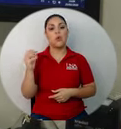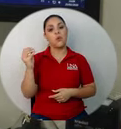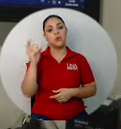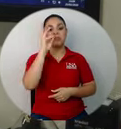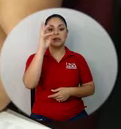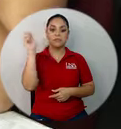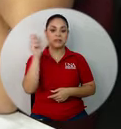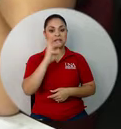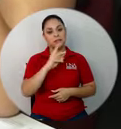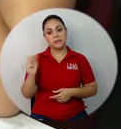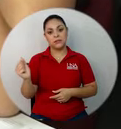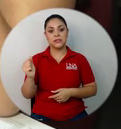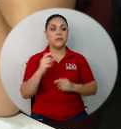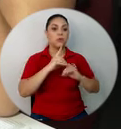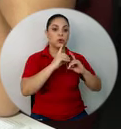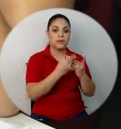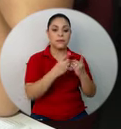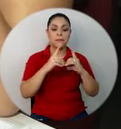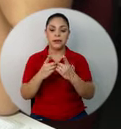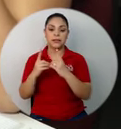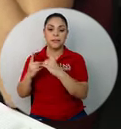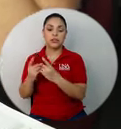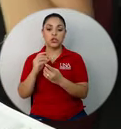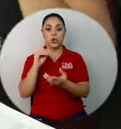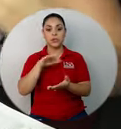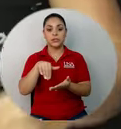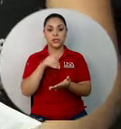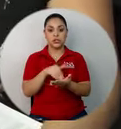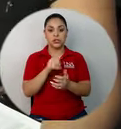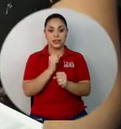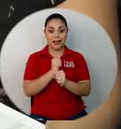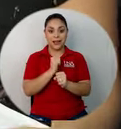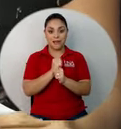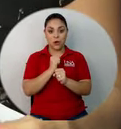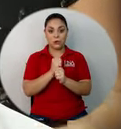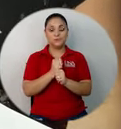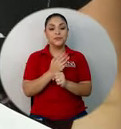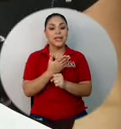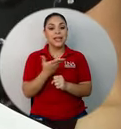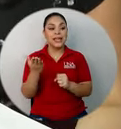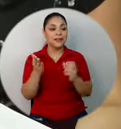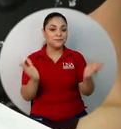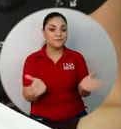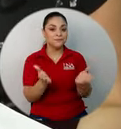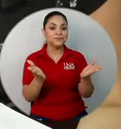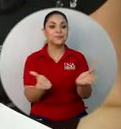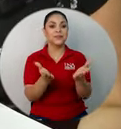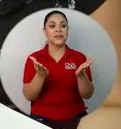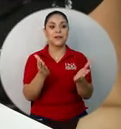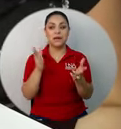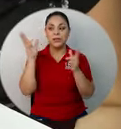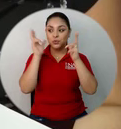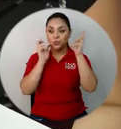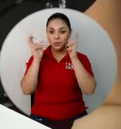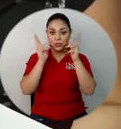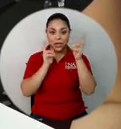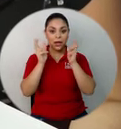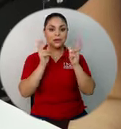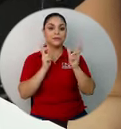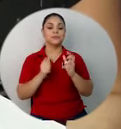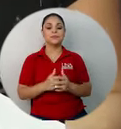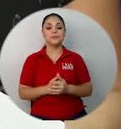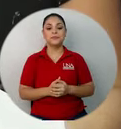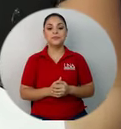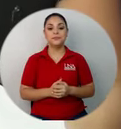trimestralmente, semestralmente, por departamentos o centros de trabajo, donde se incentiva lo que es la escucha,